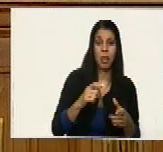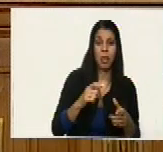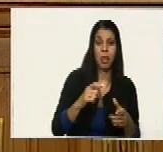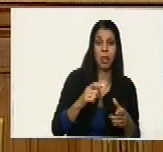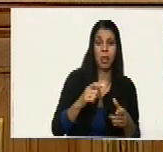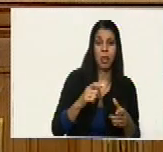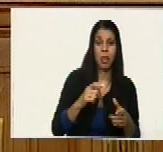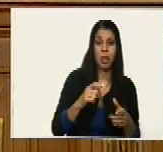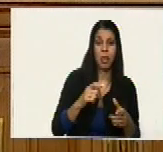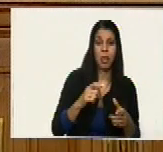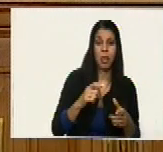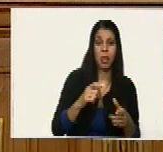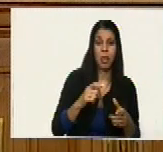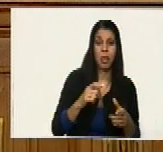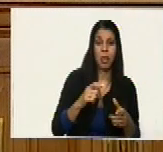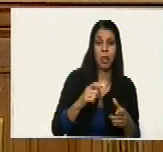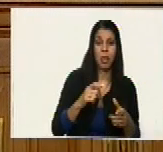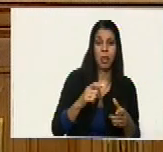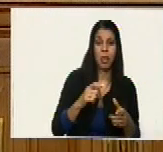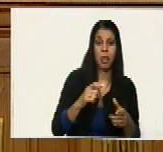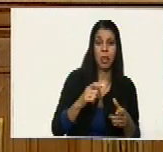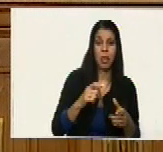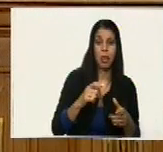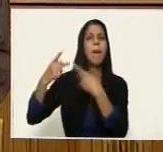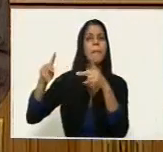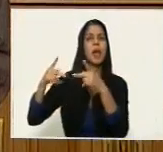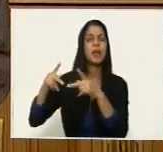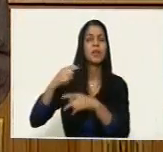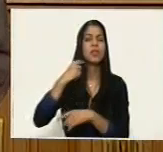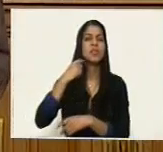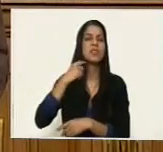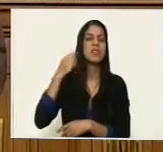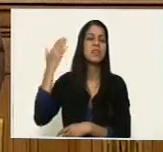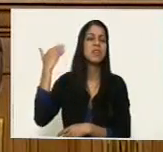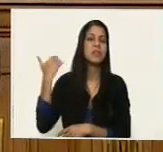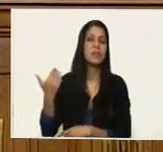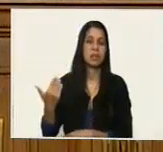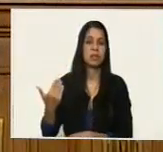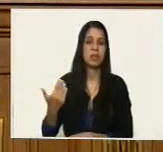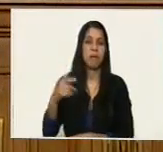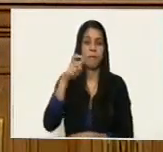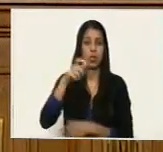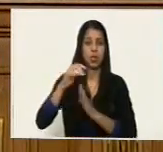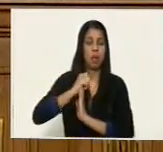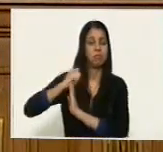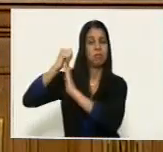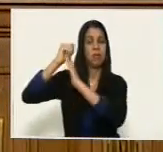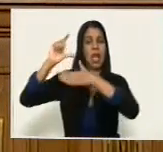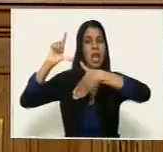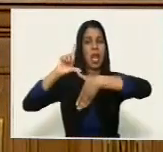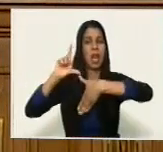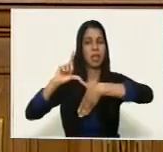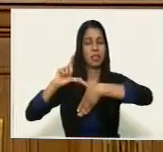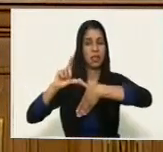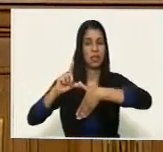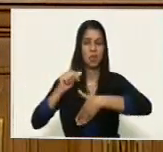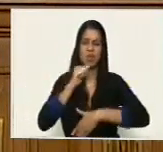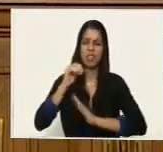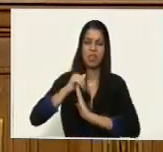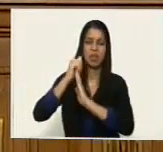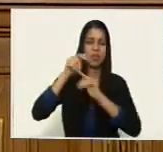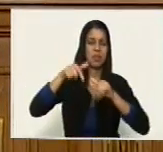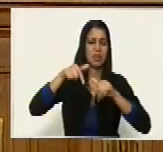¿Quiénes dirigían el Correo del Orinoco? La vanguardia más lúcida de América Latina. ¿Quiénes dirigen